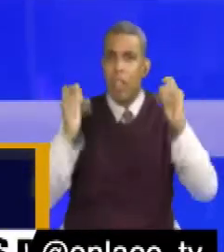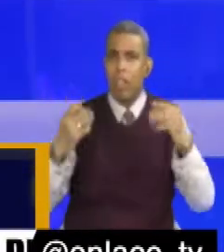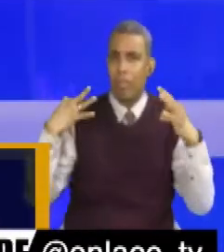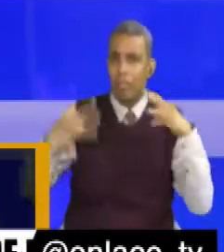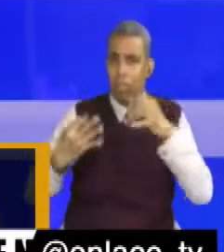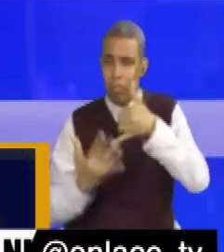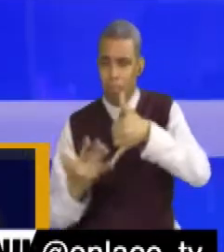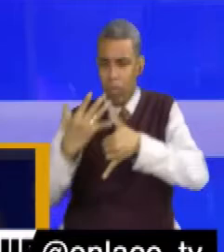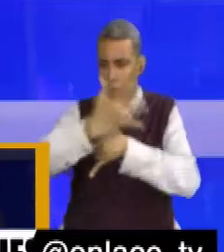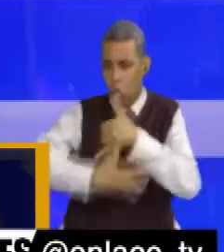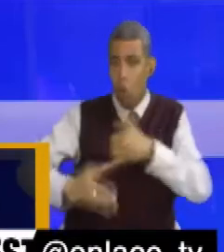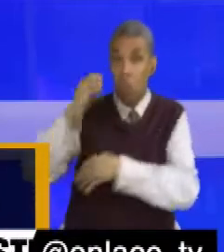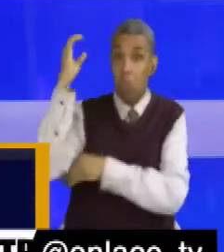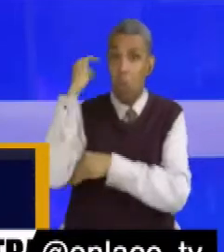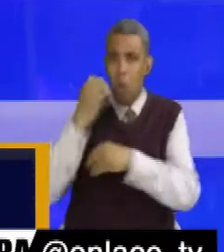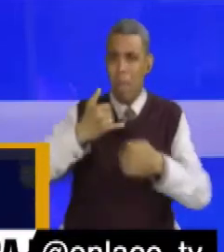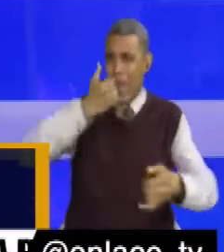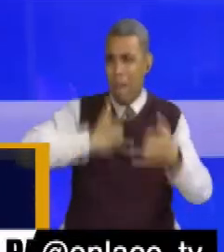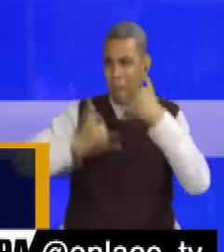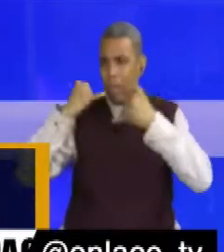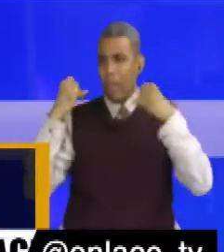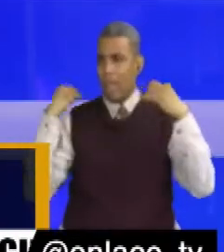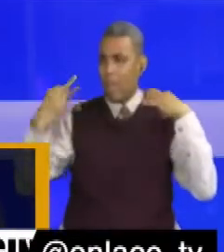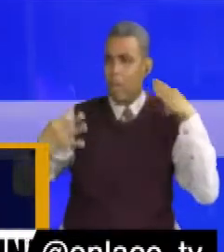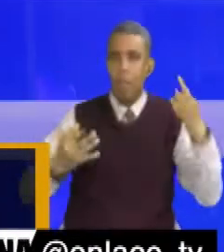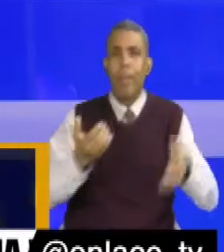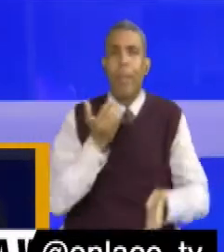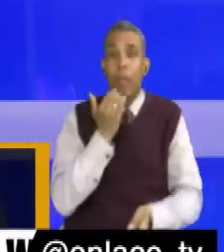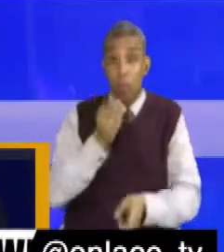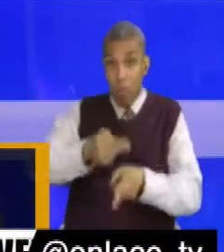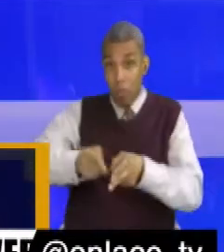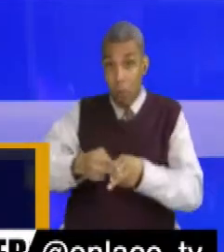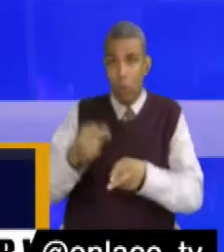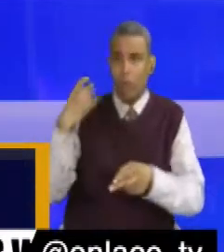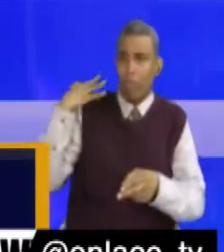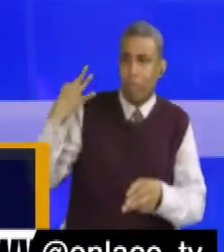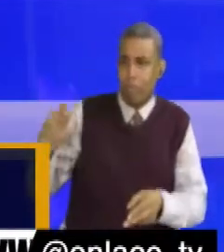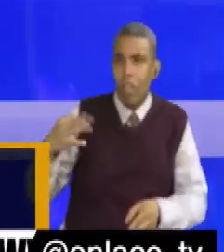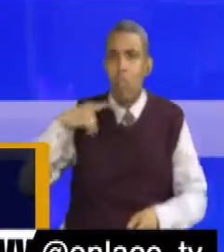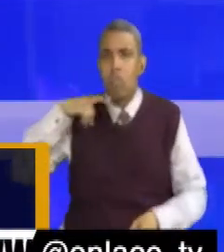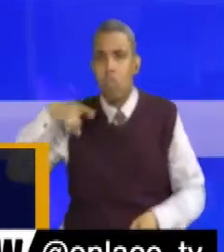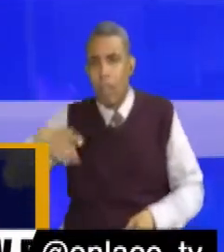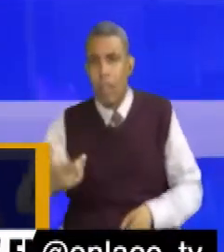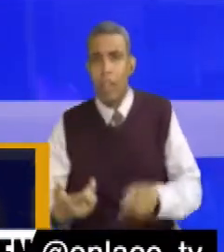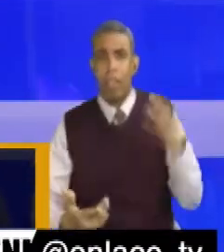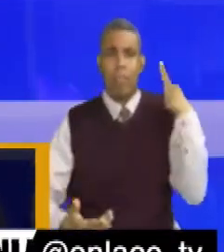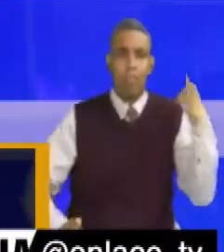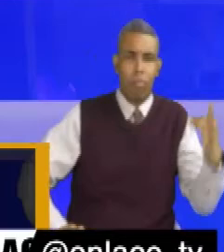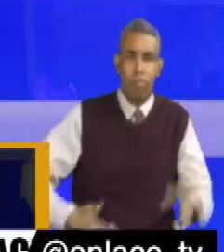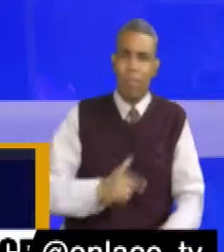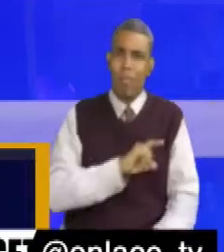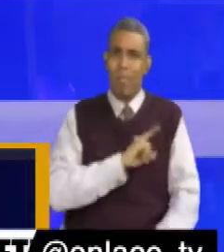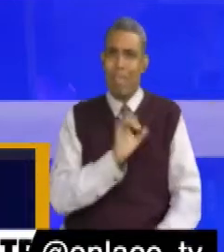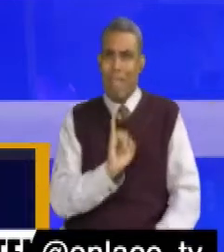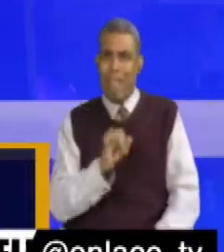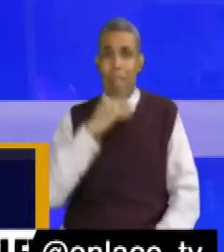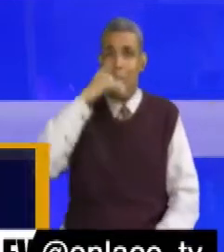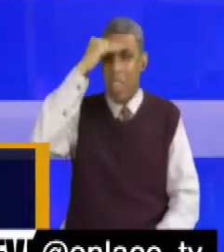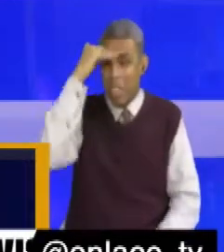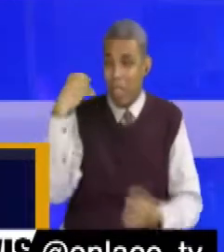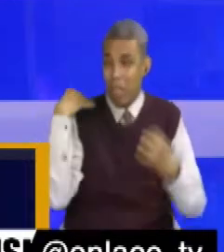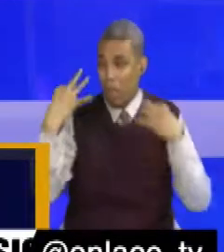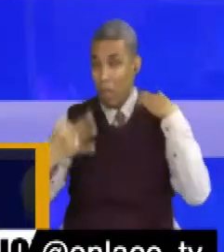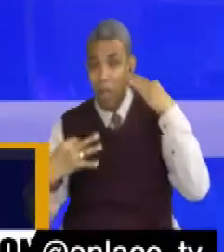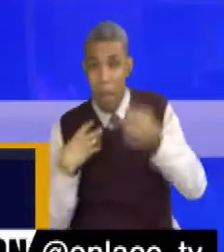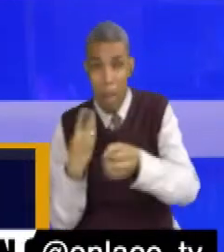gracias a Dios, a nivel nacional. Estaremos por Bucaramanga, por Pasto, por la Feria de las Flores. Bueno, muchas ciudades donde